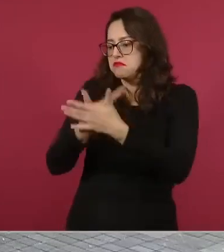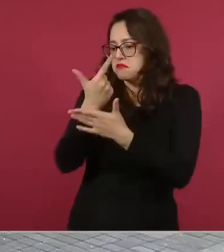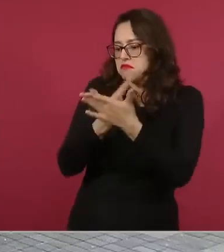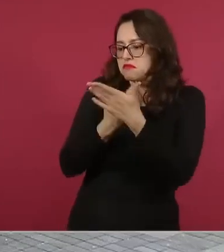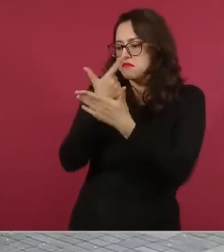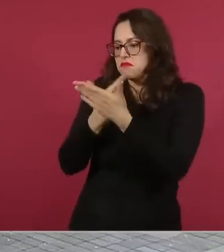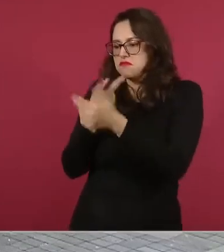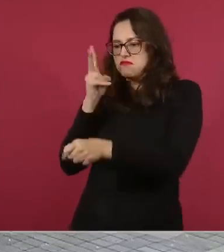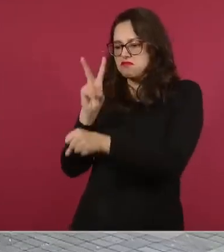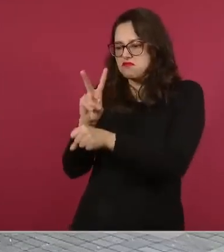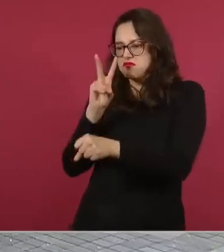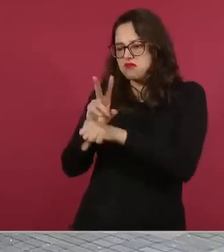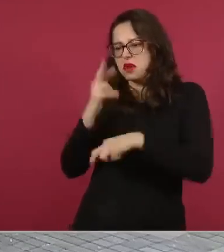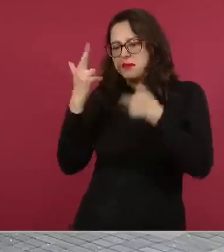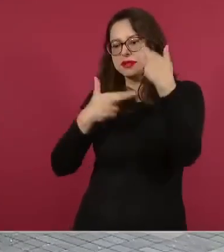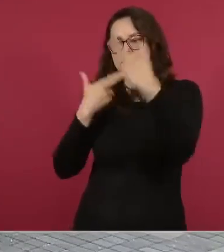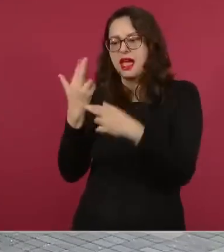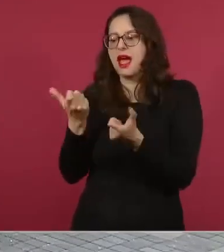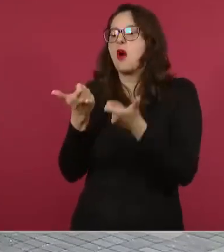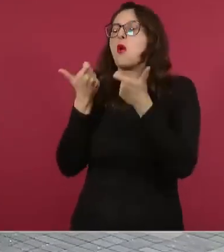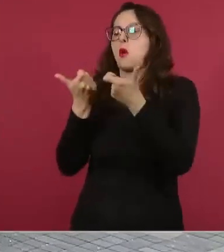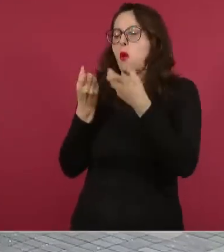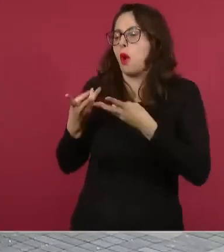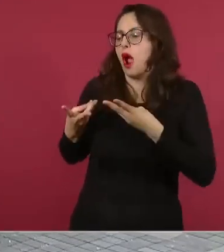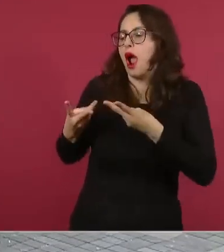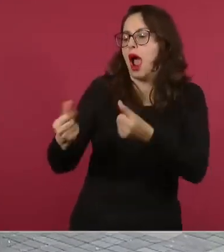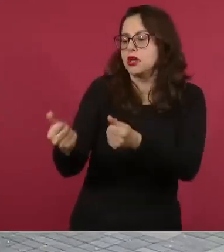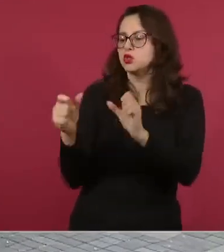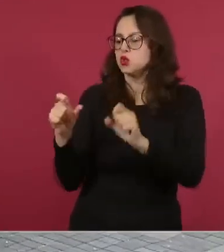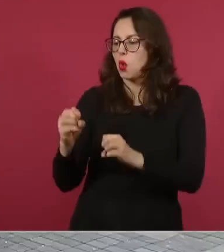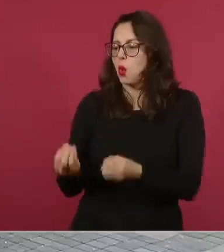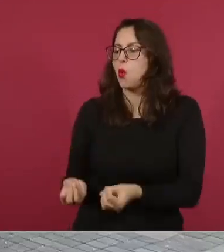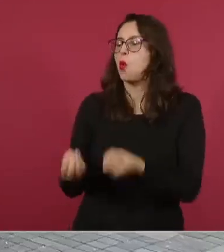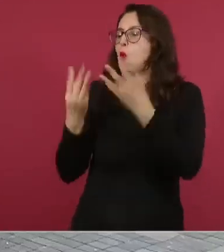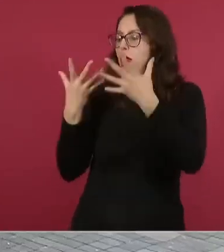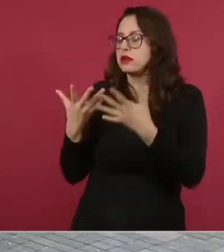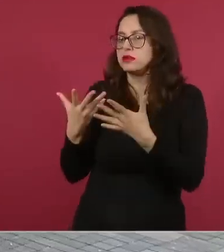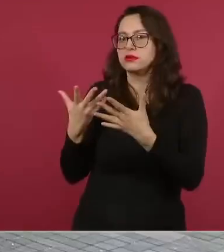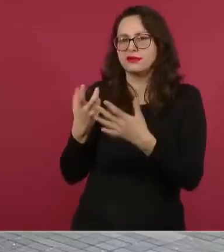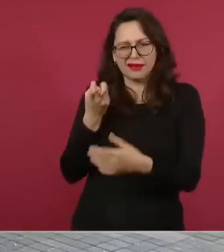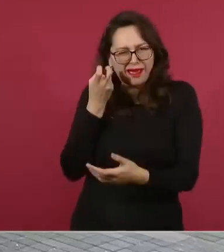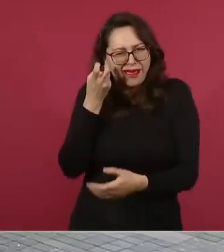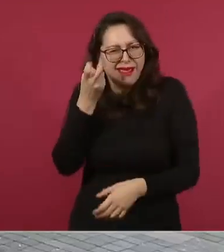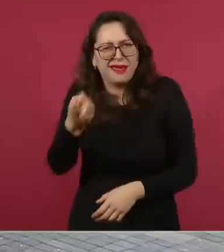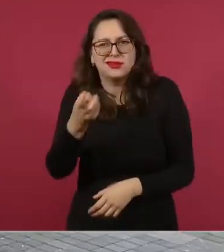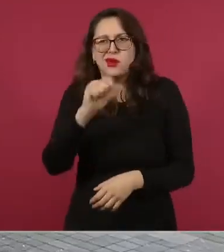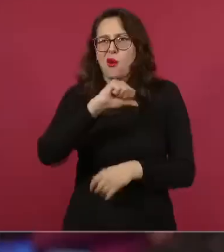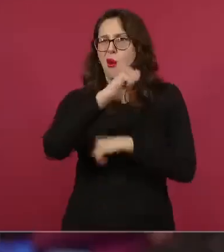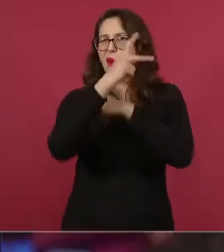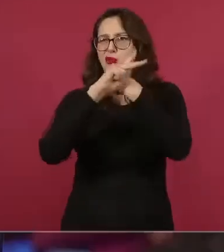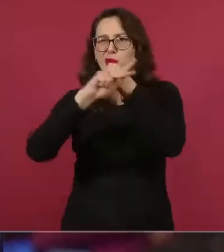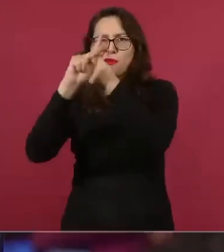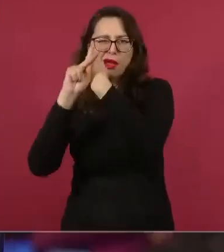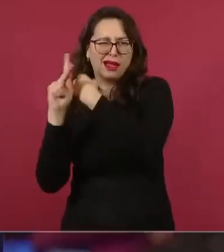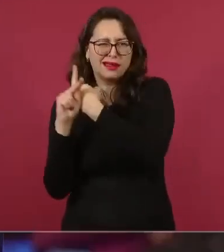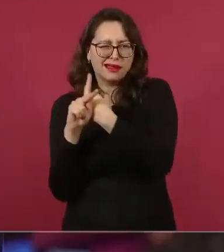forma rigurosa, como ninguna otra revolución en el